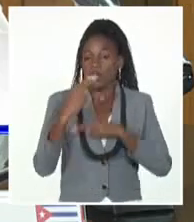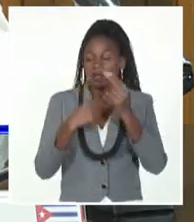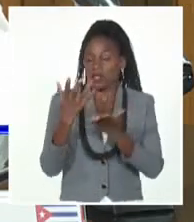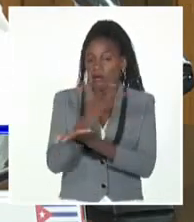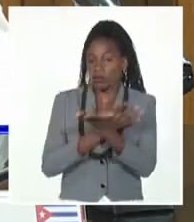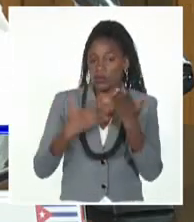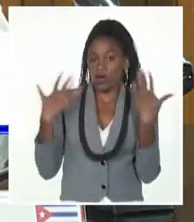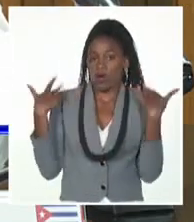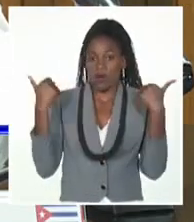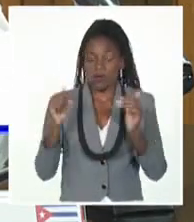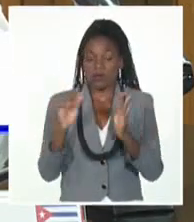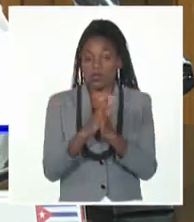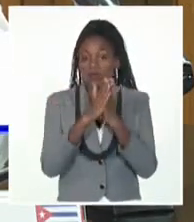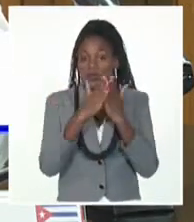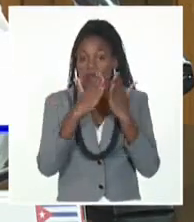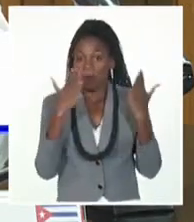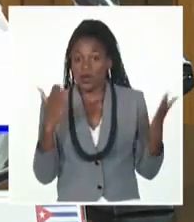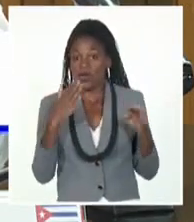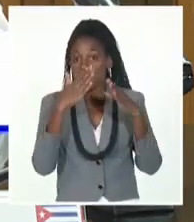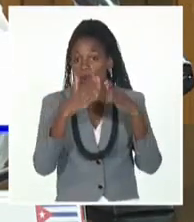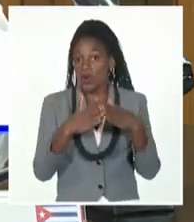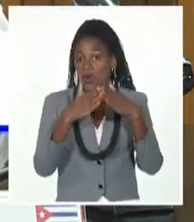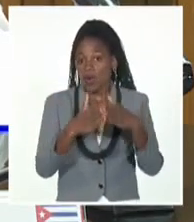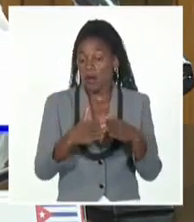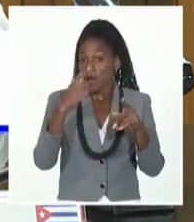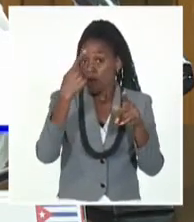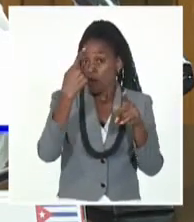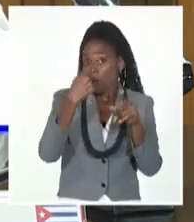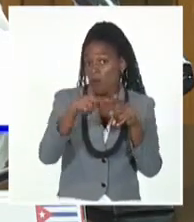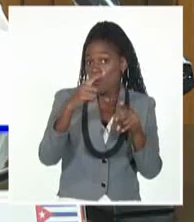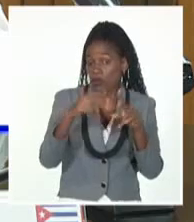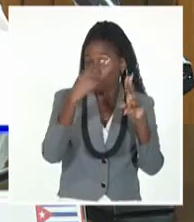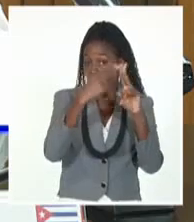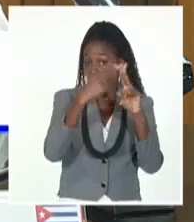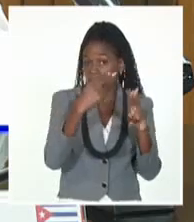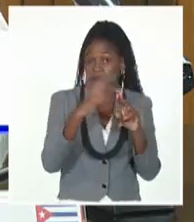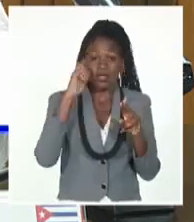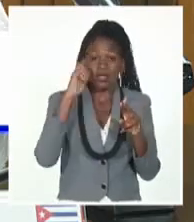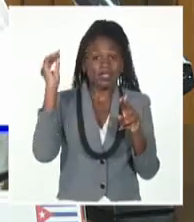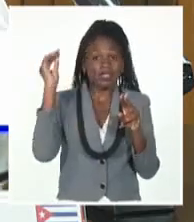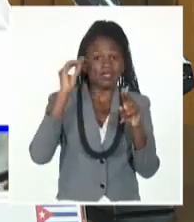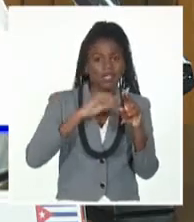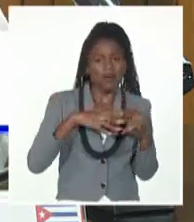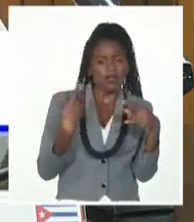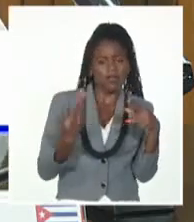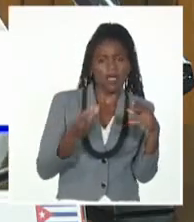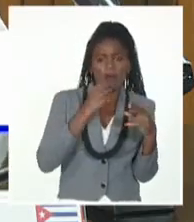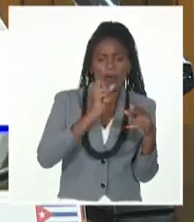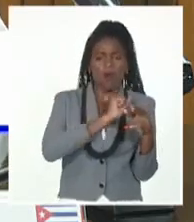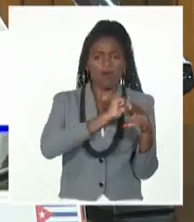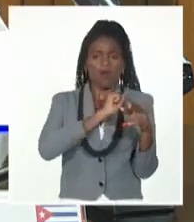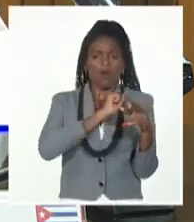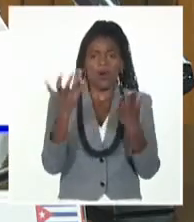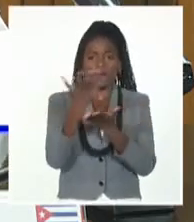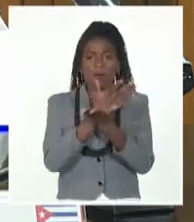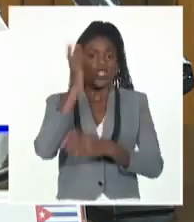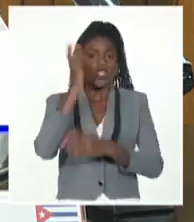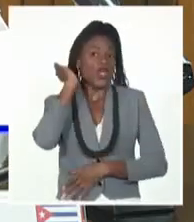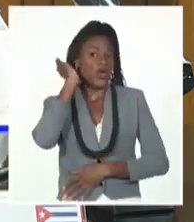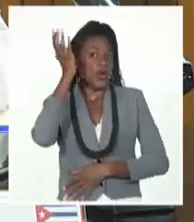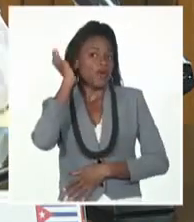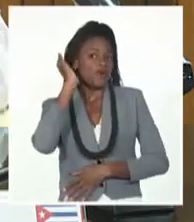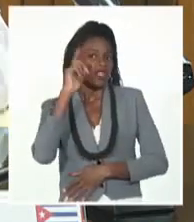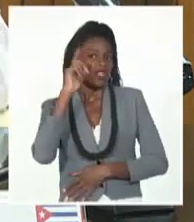del periódico Brahma, con la dirección del UP, donde sabemos que logró impartir una conferencia a